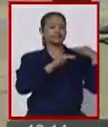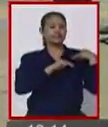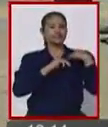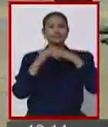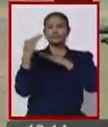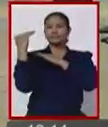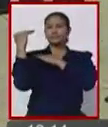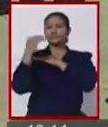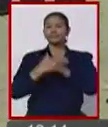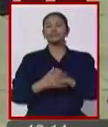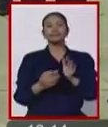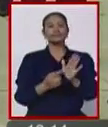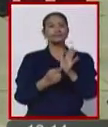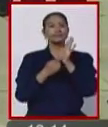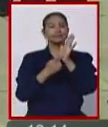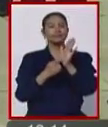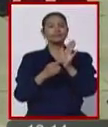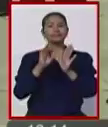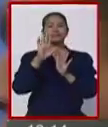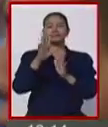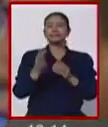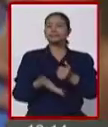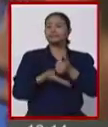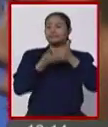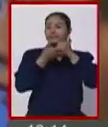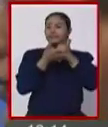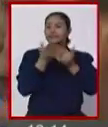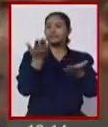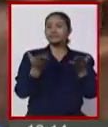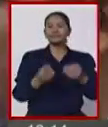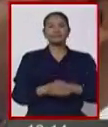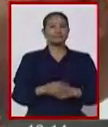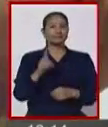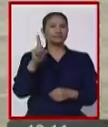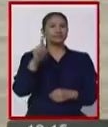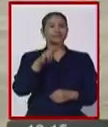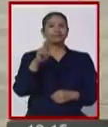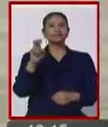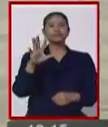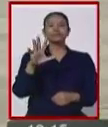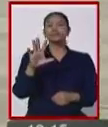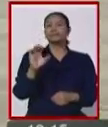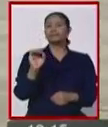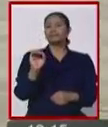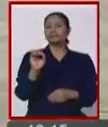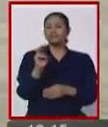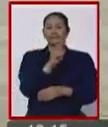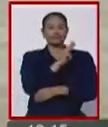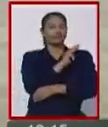en Santa Cruz va a presentar su aporte con alrededor de 1.250 metros de bandera.